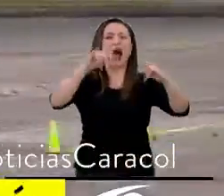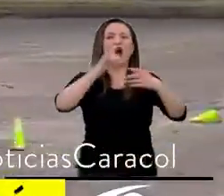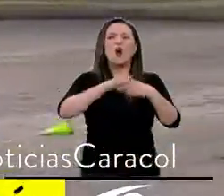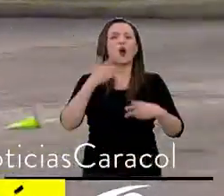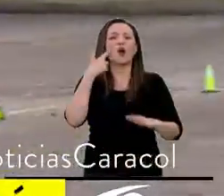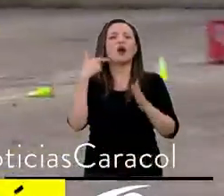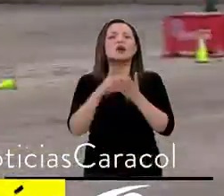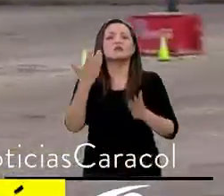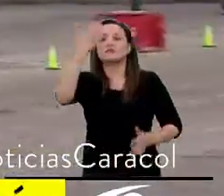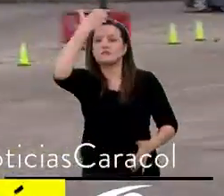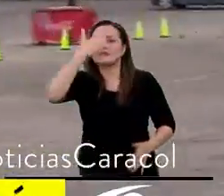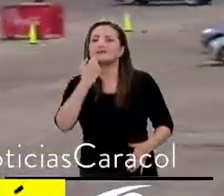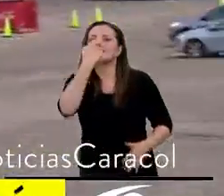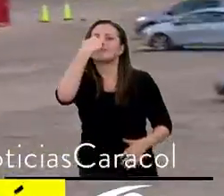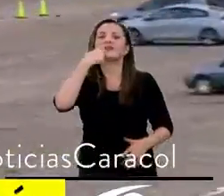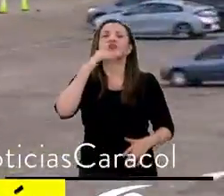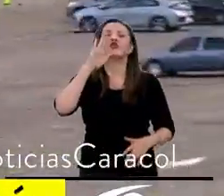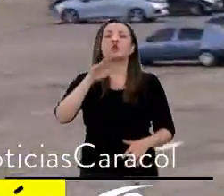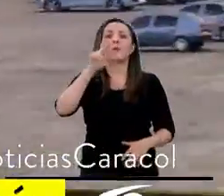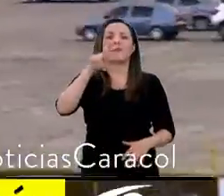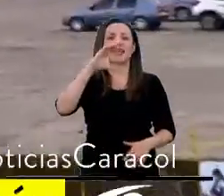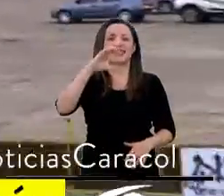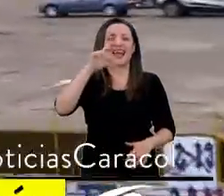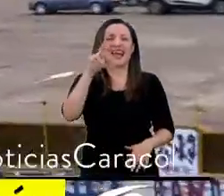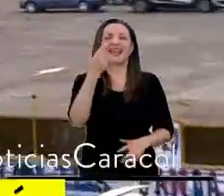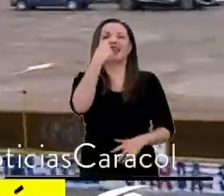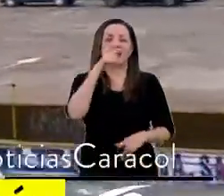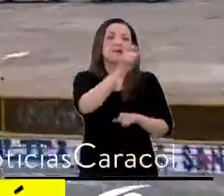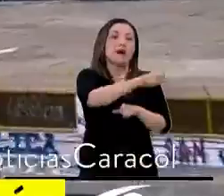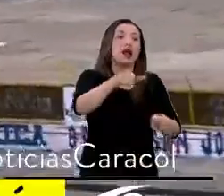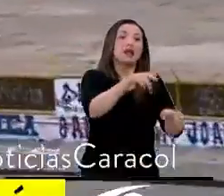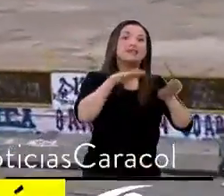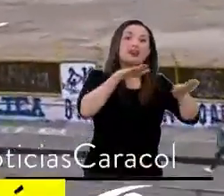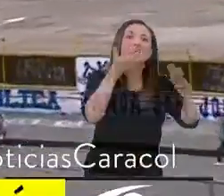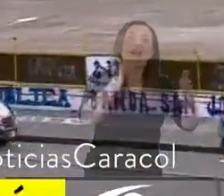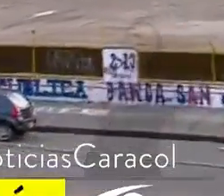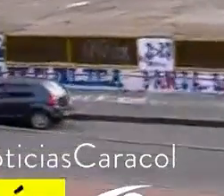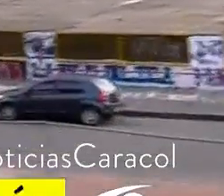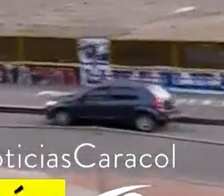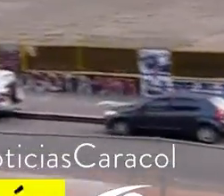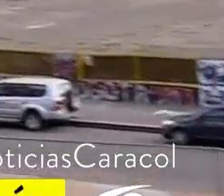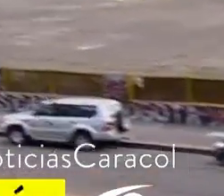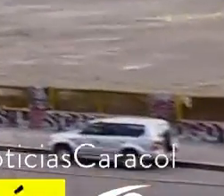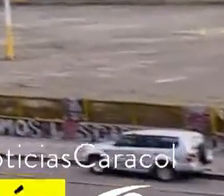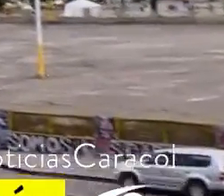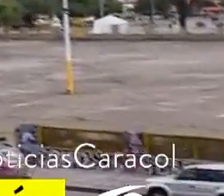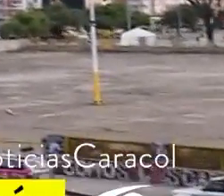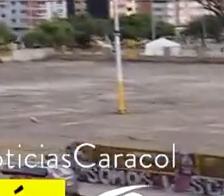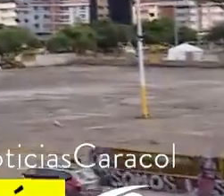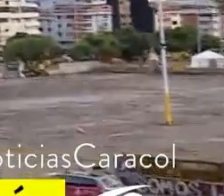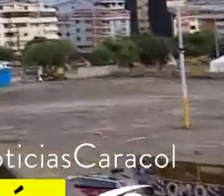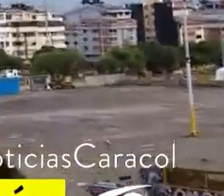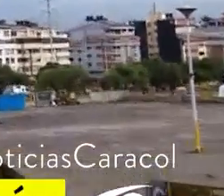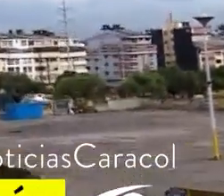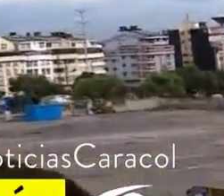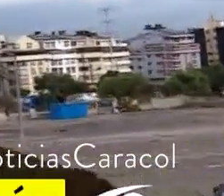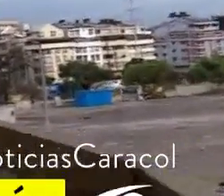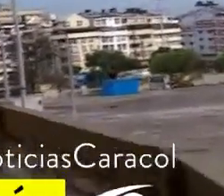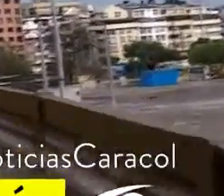kobe 19 pruebas de pcr también para los hinchas de esta manera se espera poder tratar de controlar un poco el ingreso a